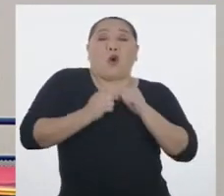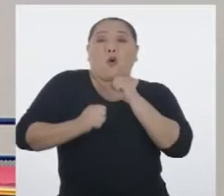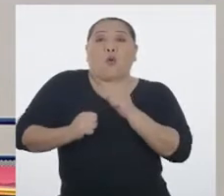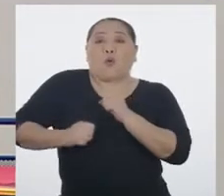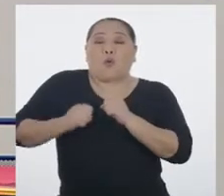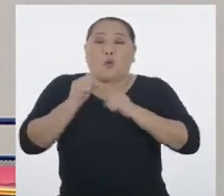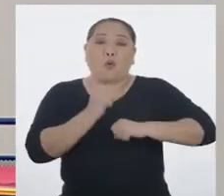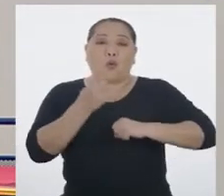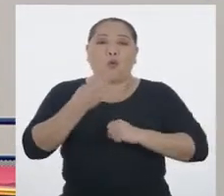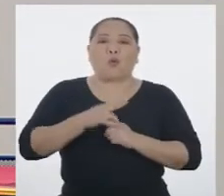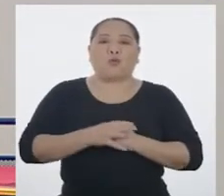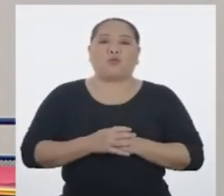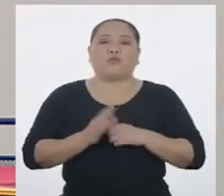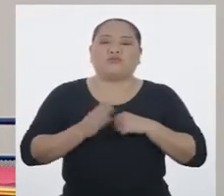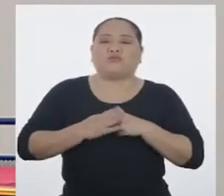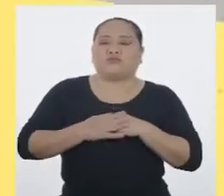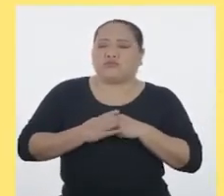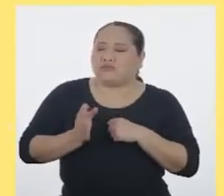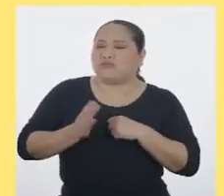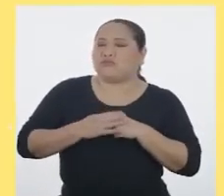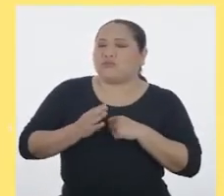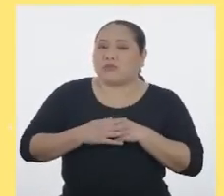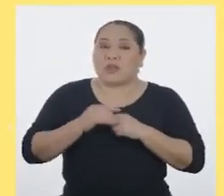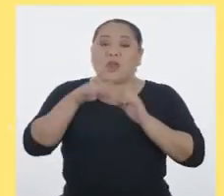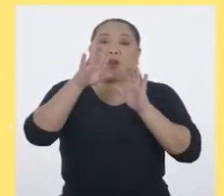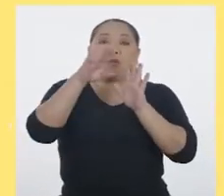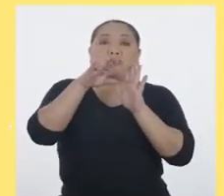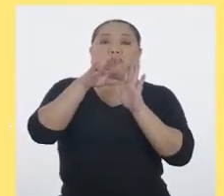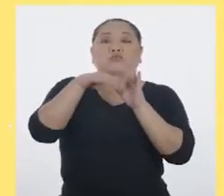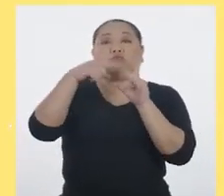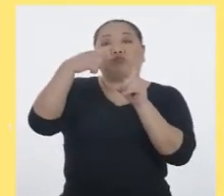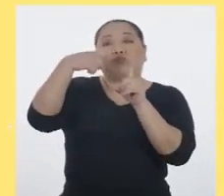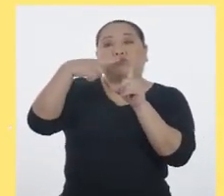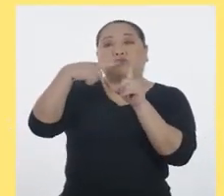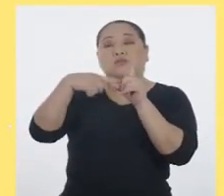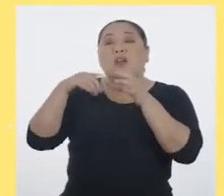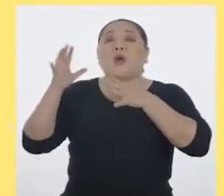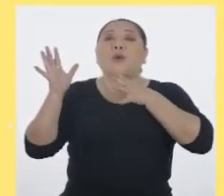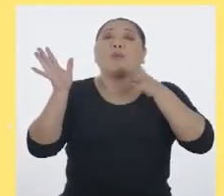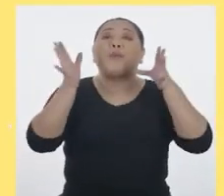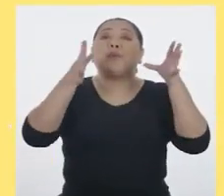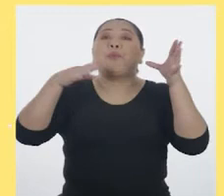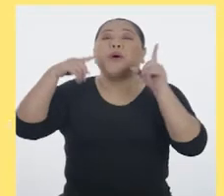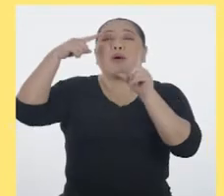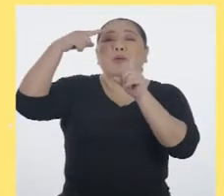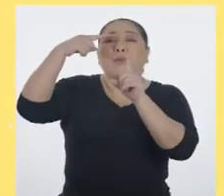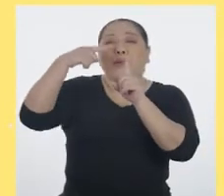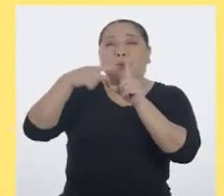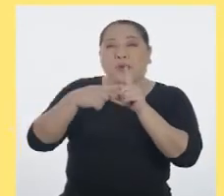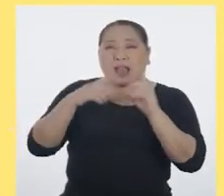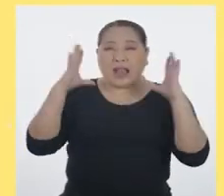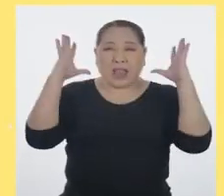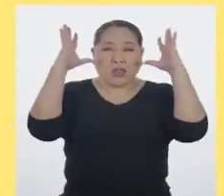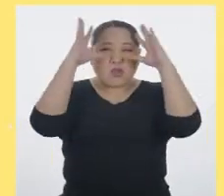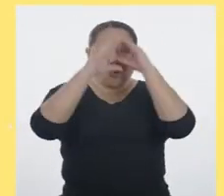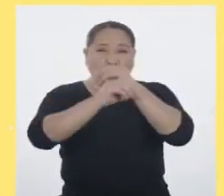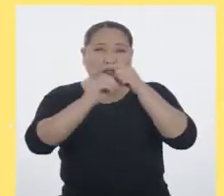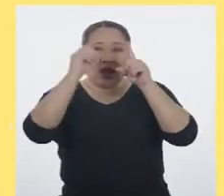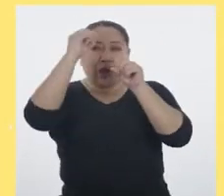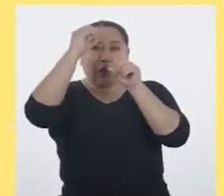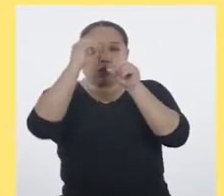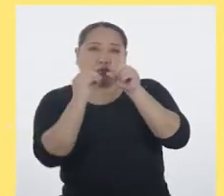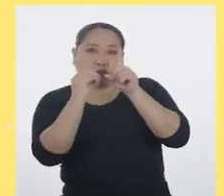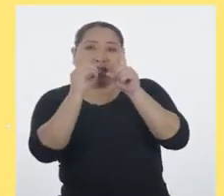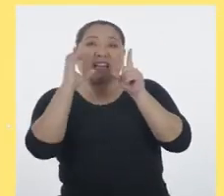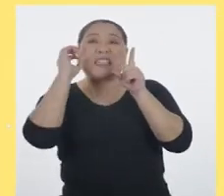guayno para zapatear y calentarme. Son la disminución de la temperatura del aire. Temperatura nocturna